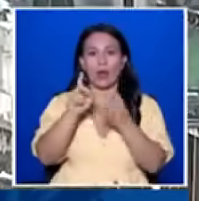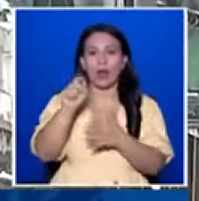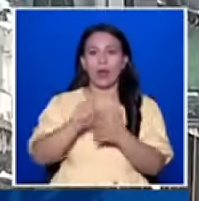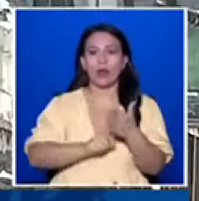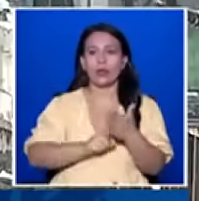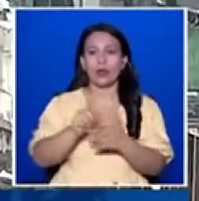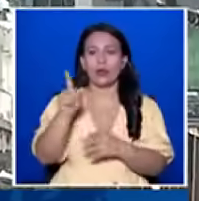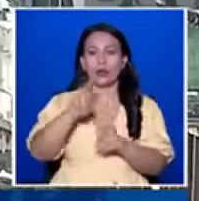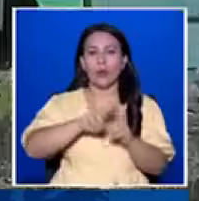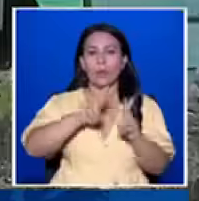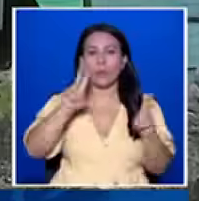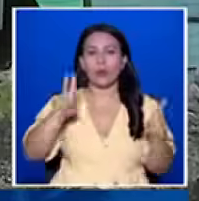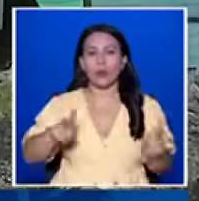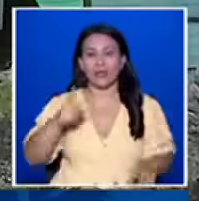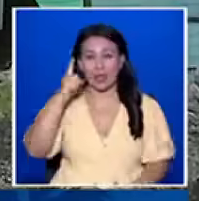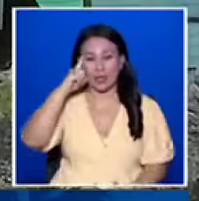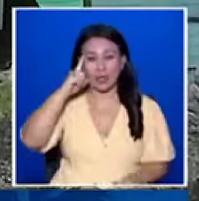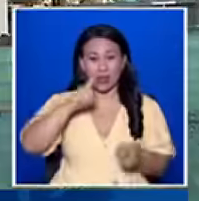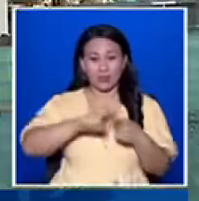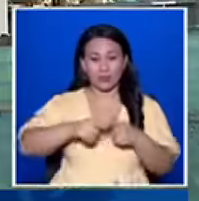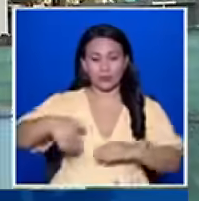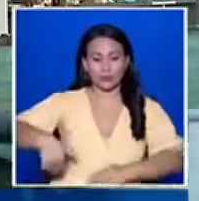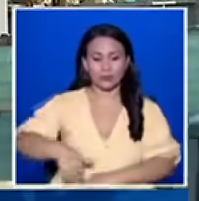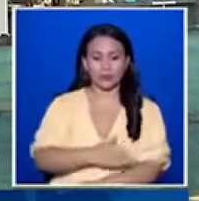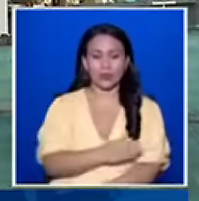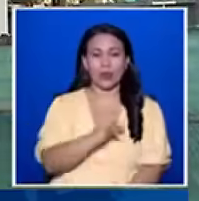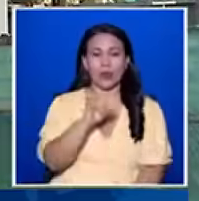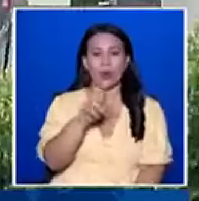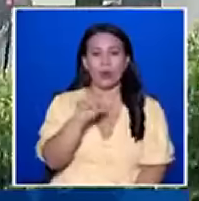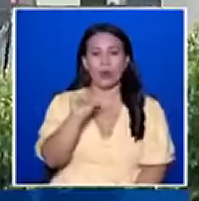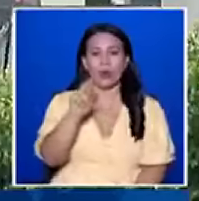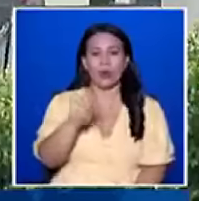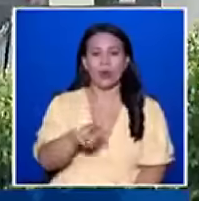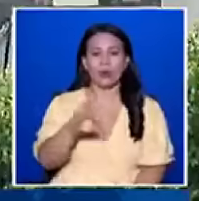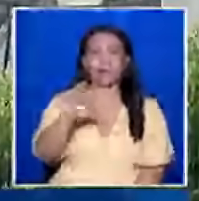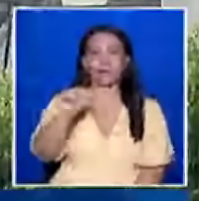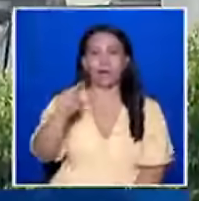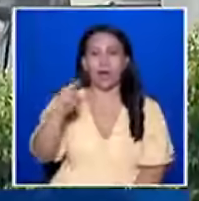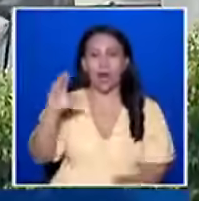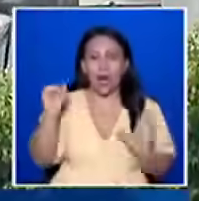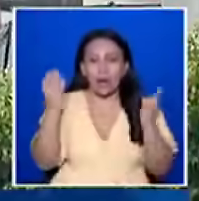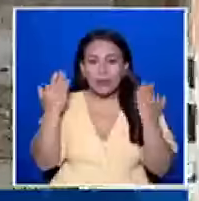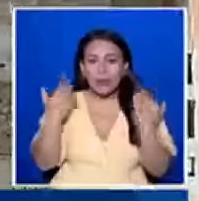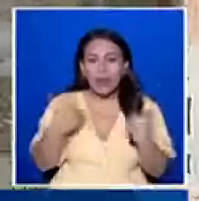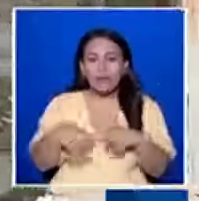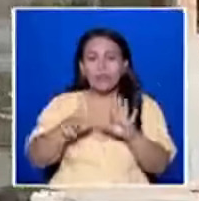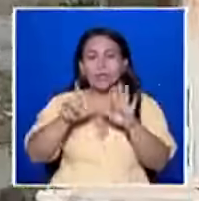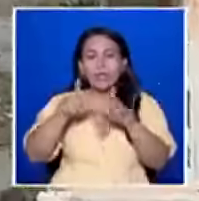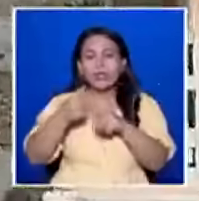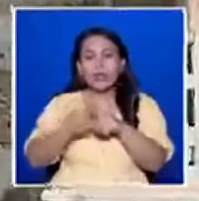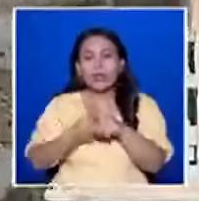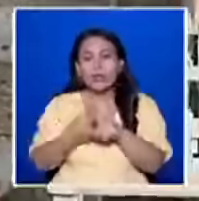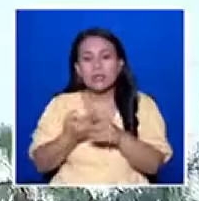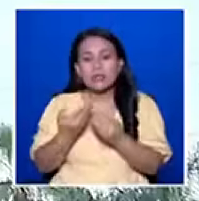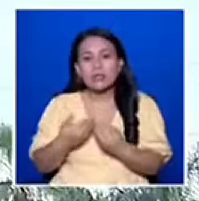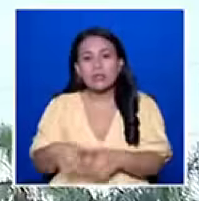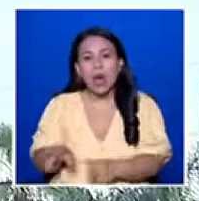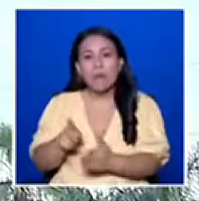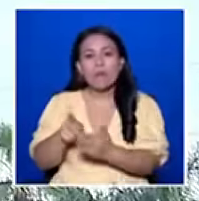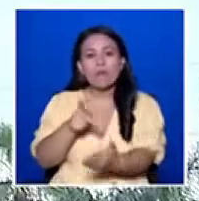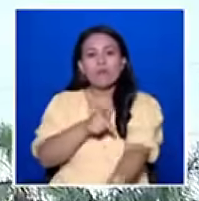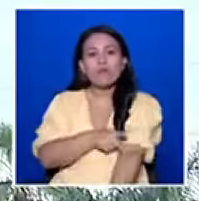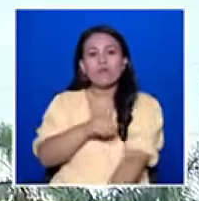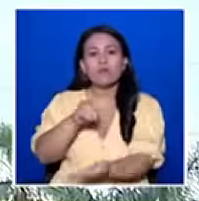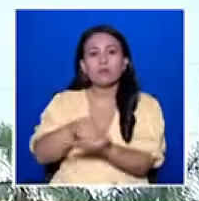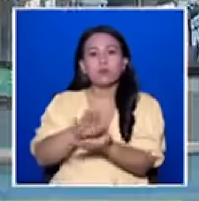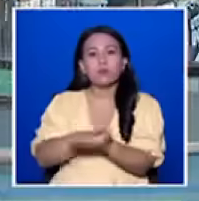de la construcción del puente a desnivel de la avenida Juan Tancamarengo para que la concluya en un plazo de 7 meses. Un proyecto que comenzó durante